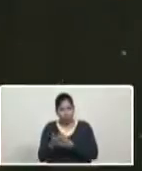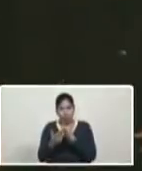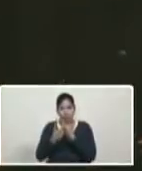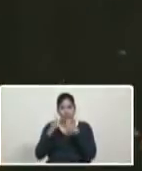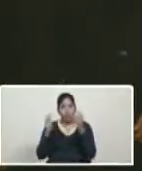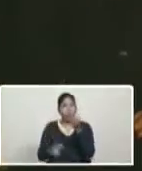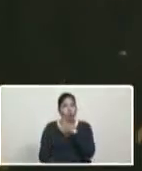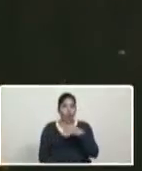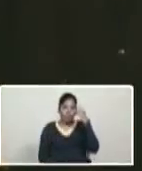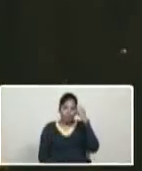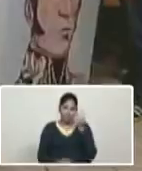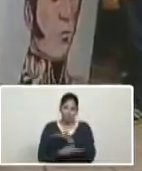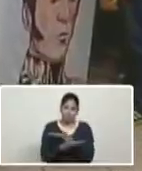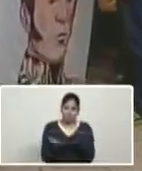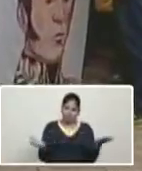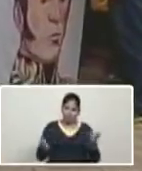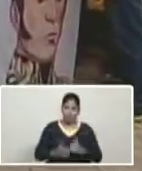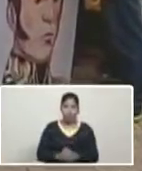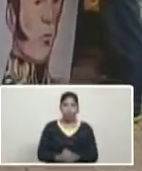Buenos días.